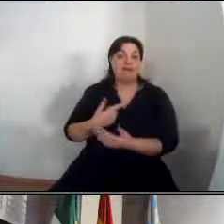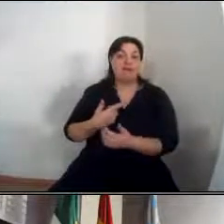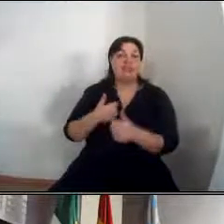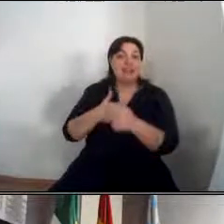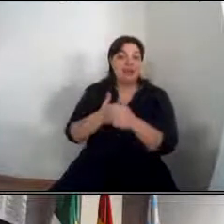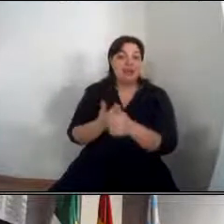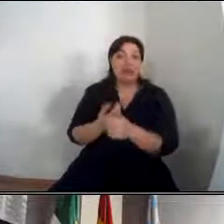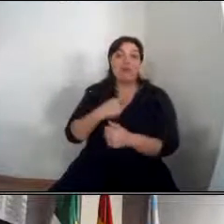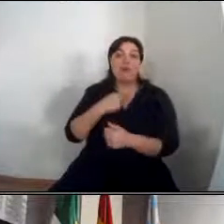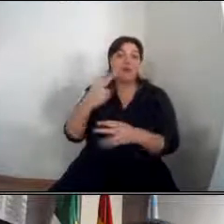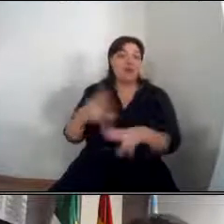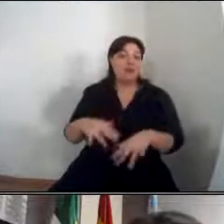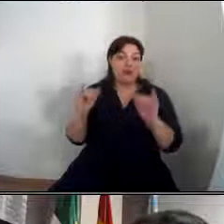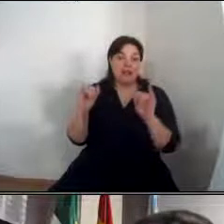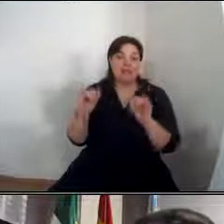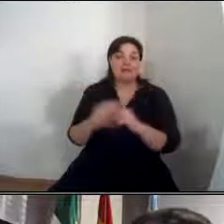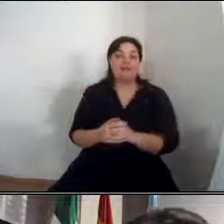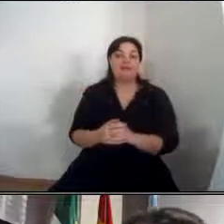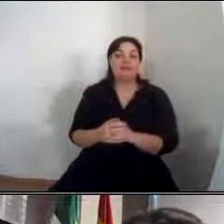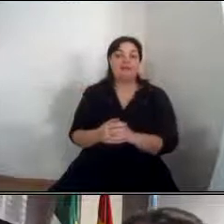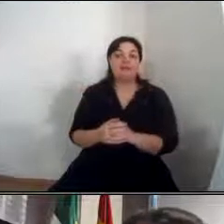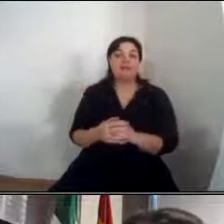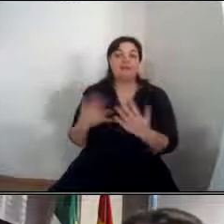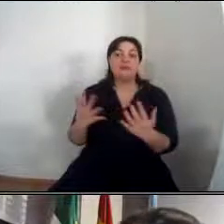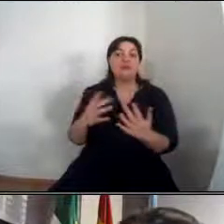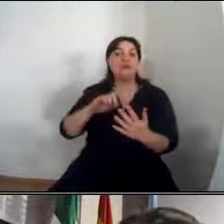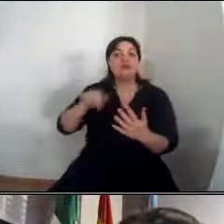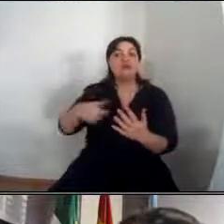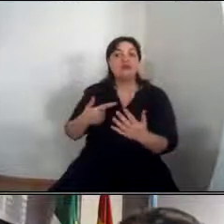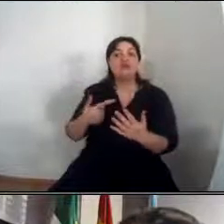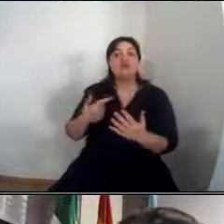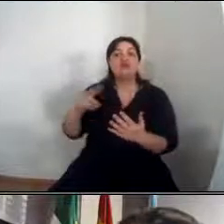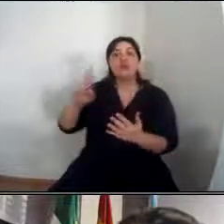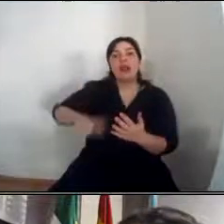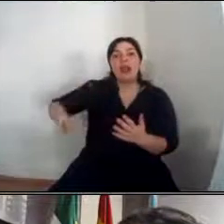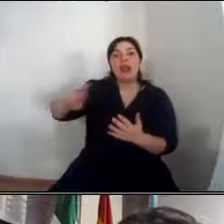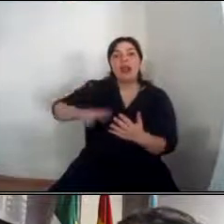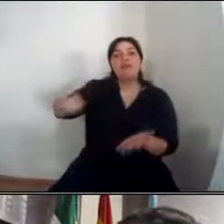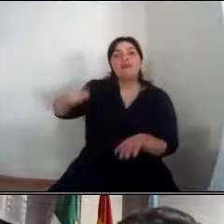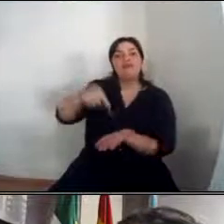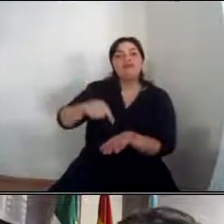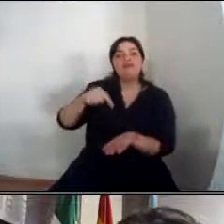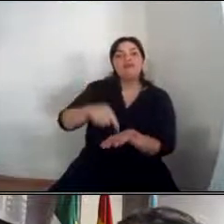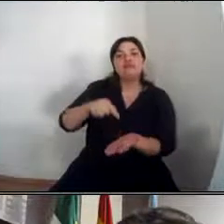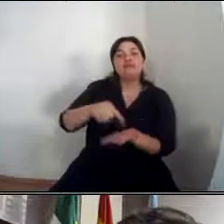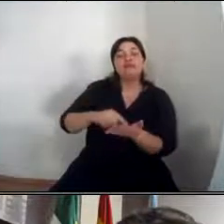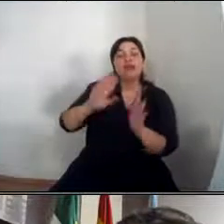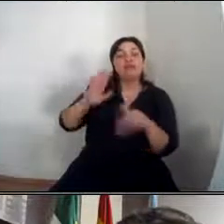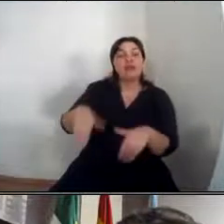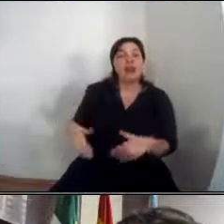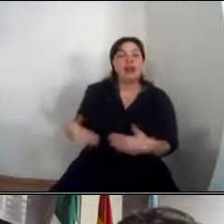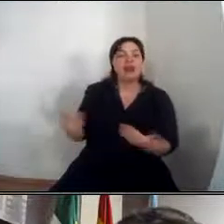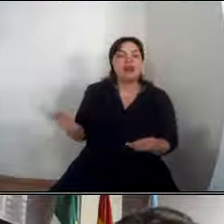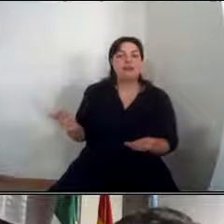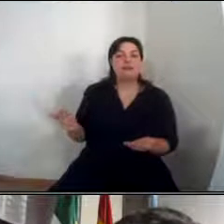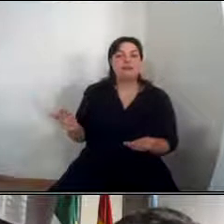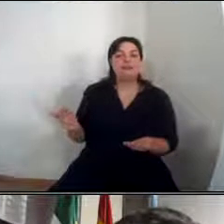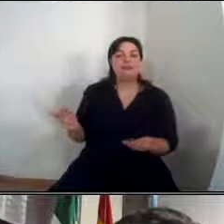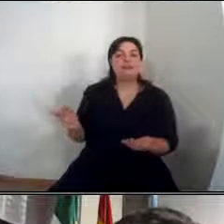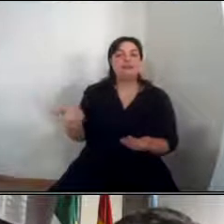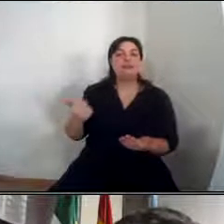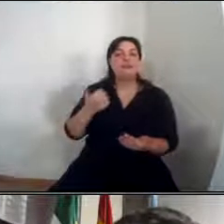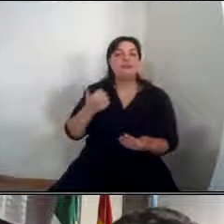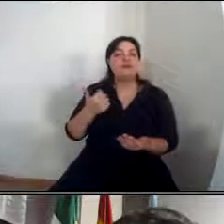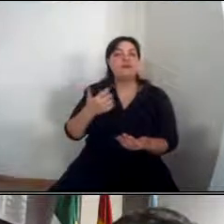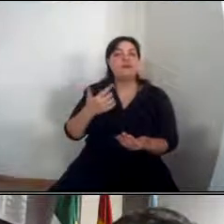seguimiento. Y hubo que demandarlo en repetidas ocasiones y ante ese clamor se nos dio la posibilidad